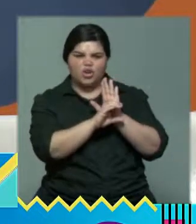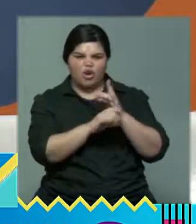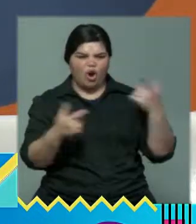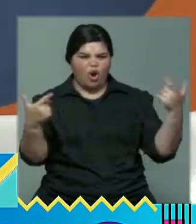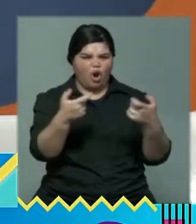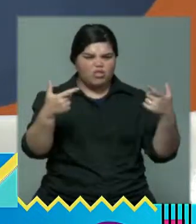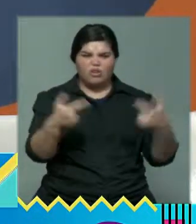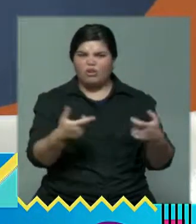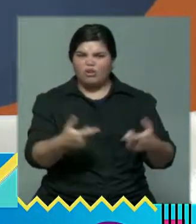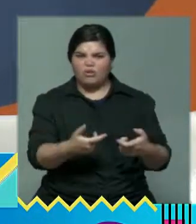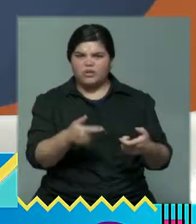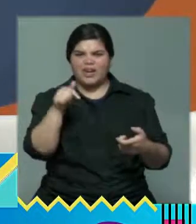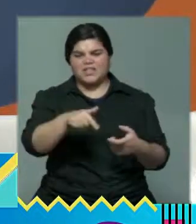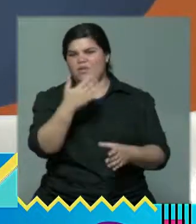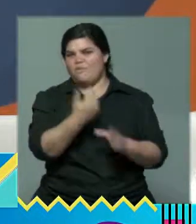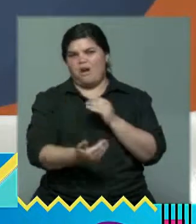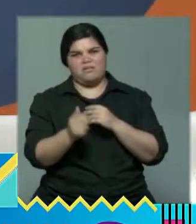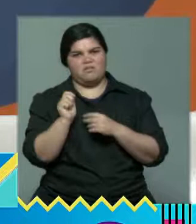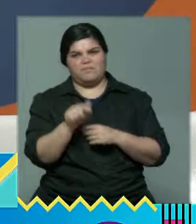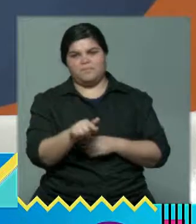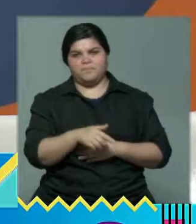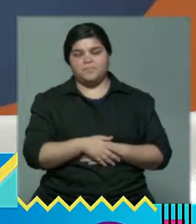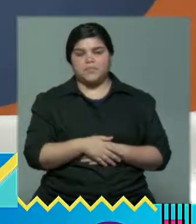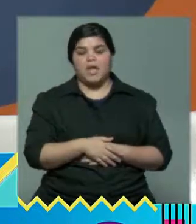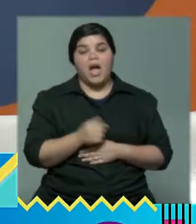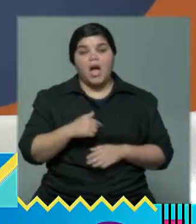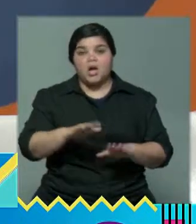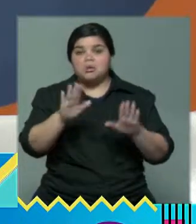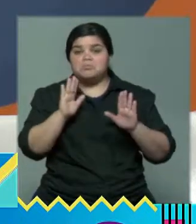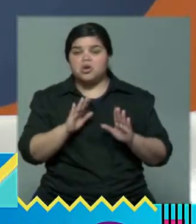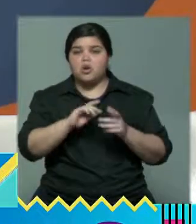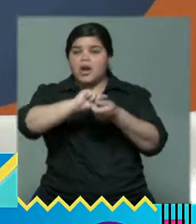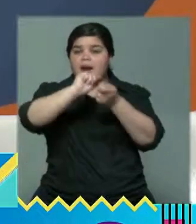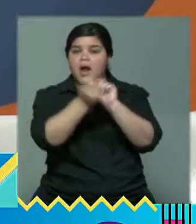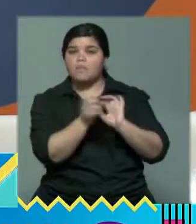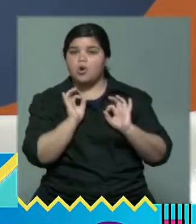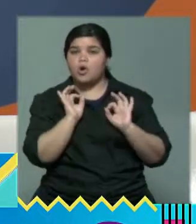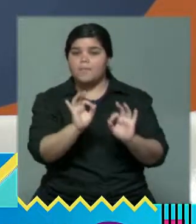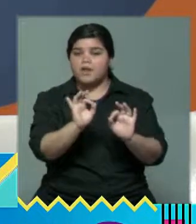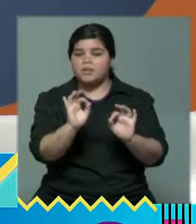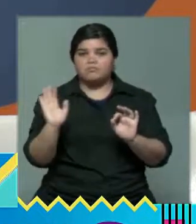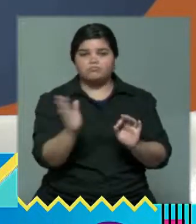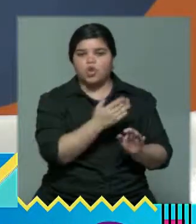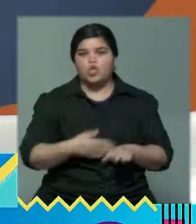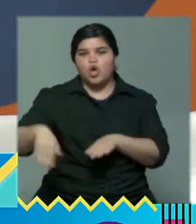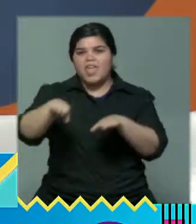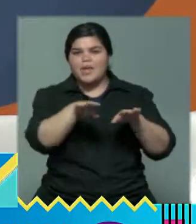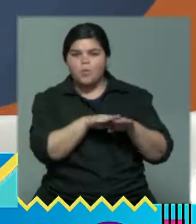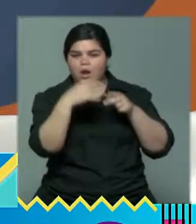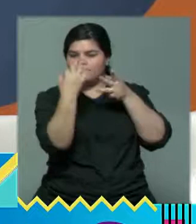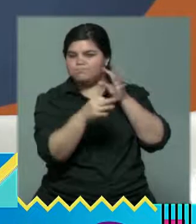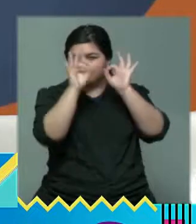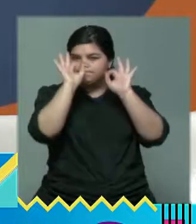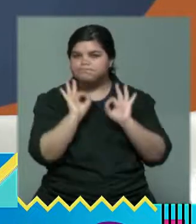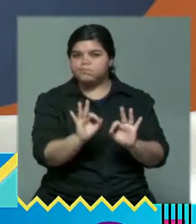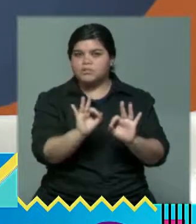ese es el grave efecto. Por allí una reforma integral con una lógica criminal común para todos los delitos puede hacer